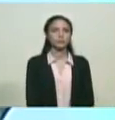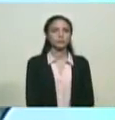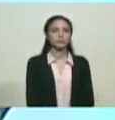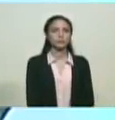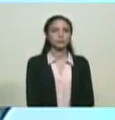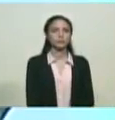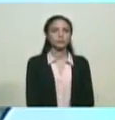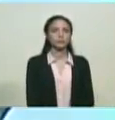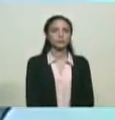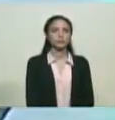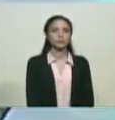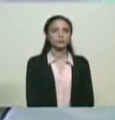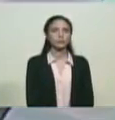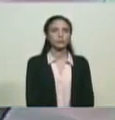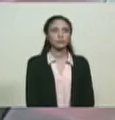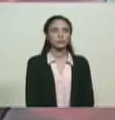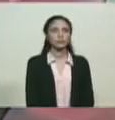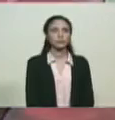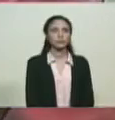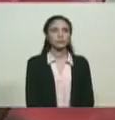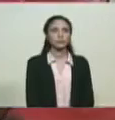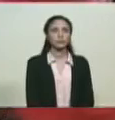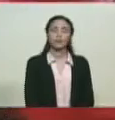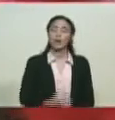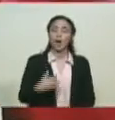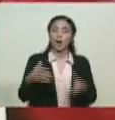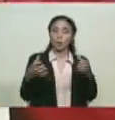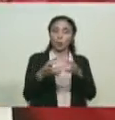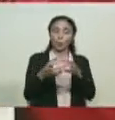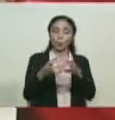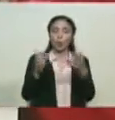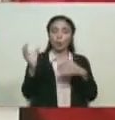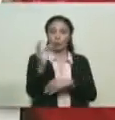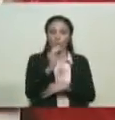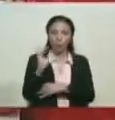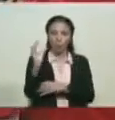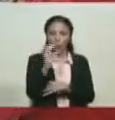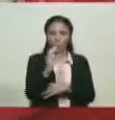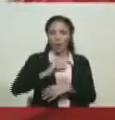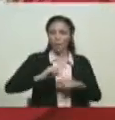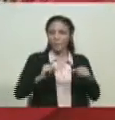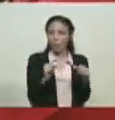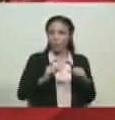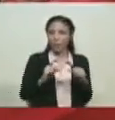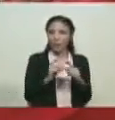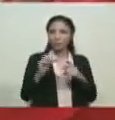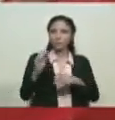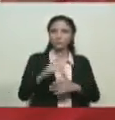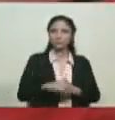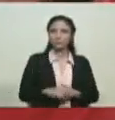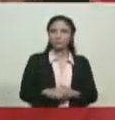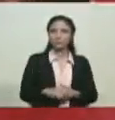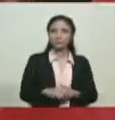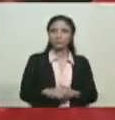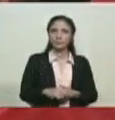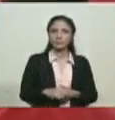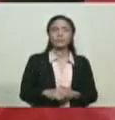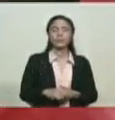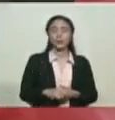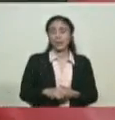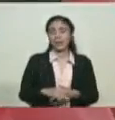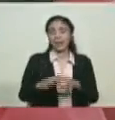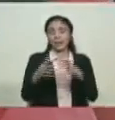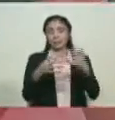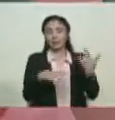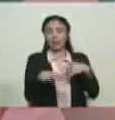la oligarquía colombiana bogotana donde la oligarquía de bogotá completada con mafias